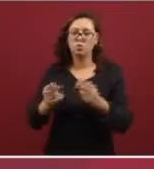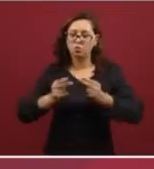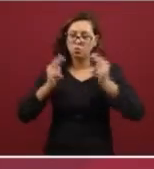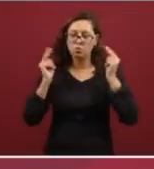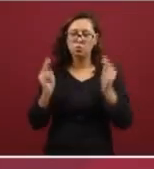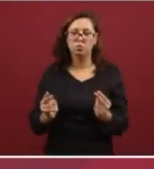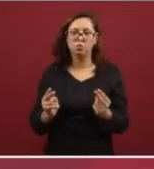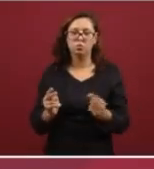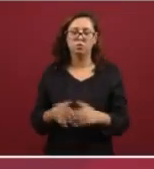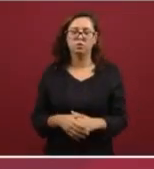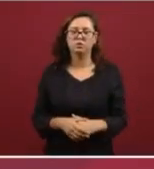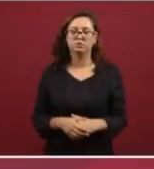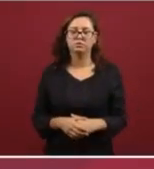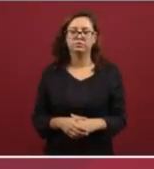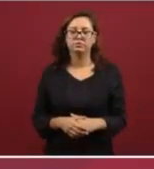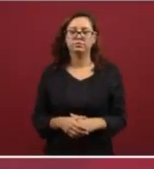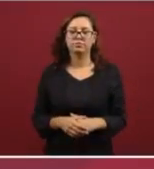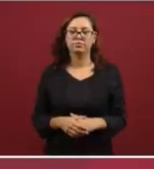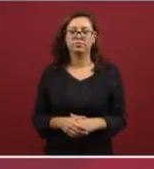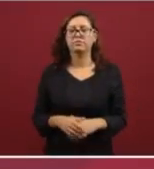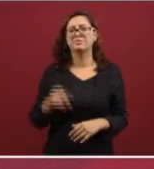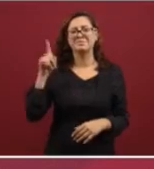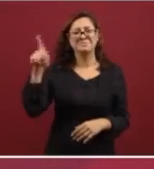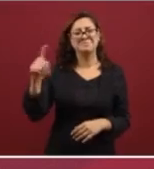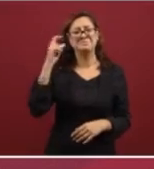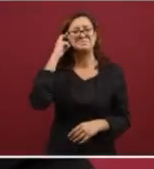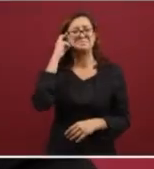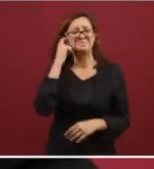es un estado con mucha pobreza,